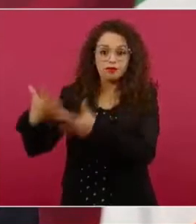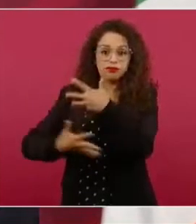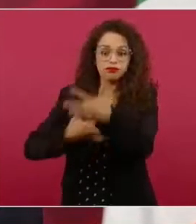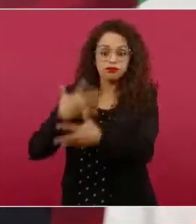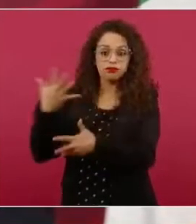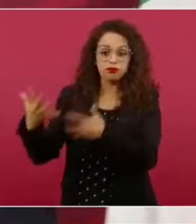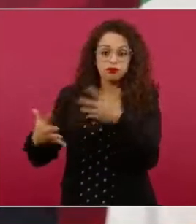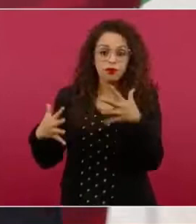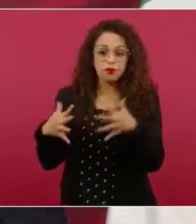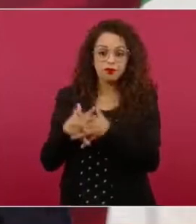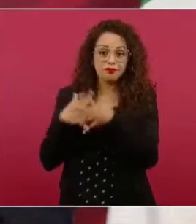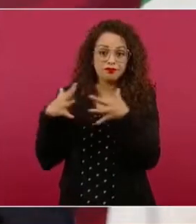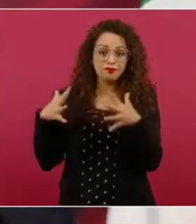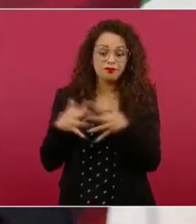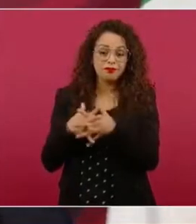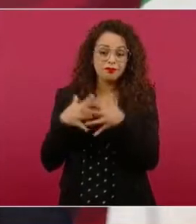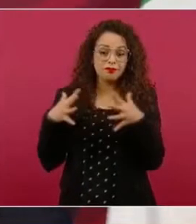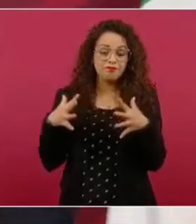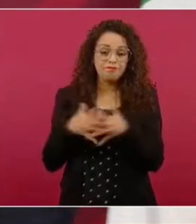pues eso,